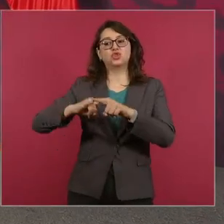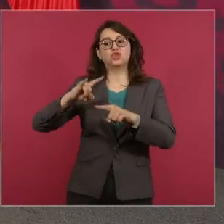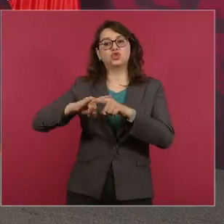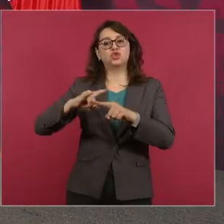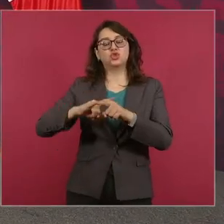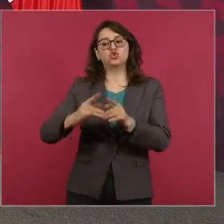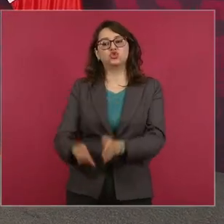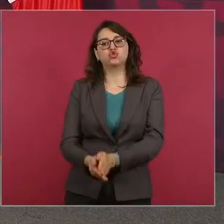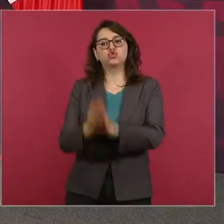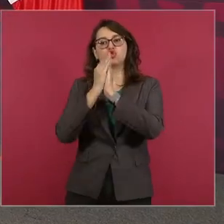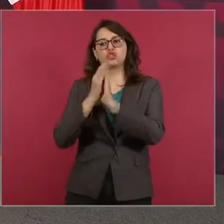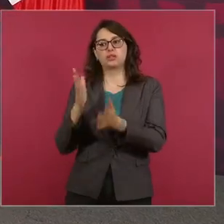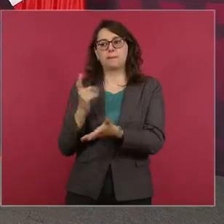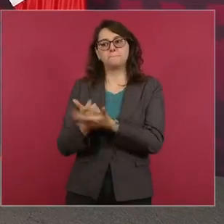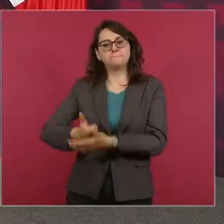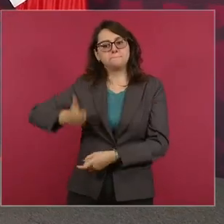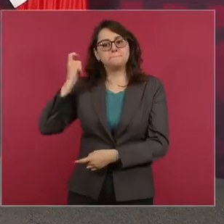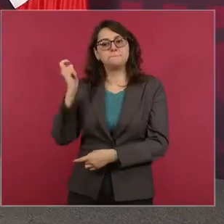y él pagó